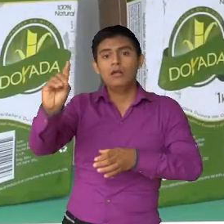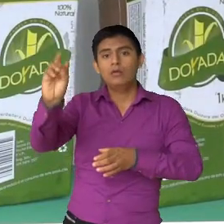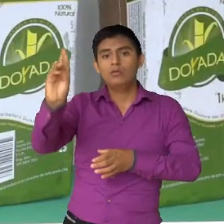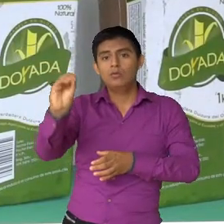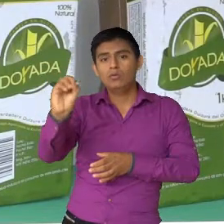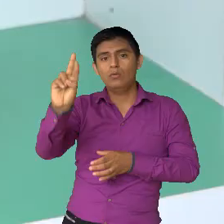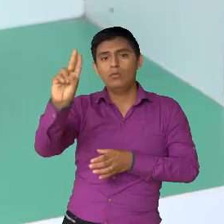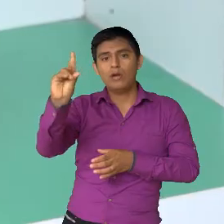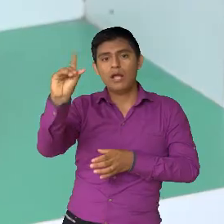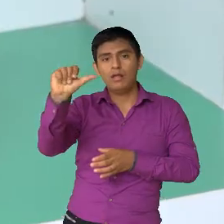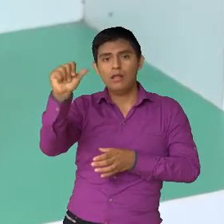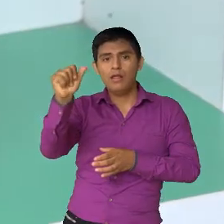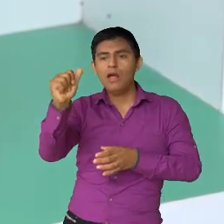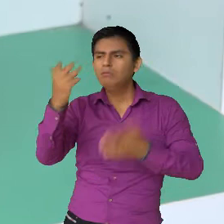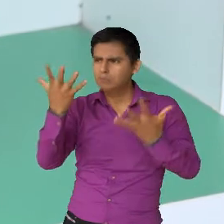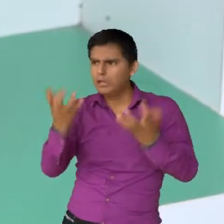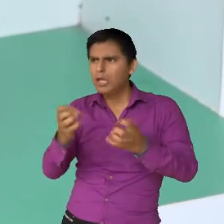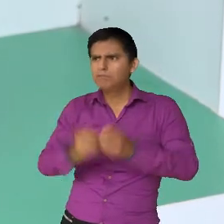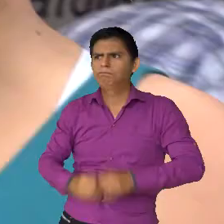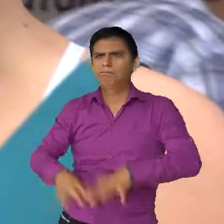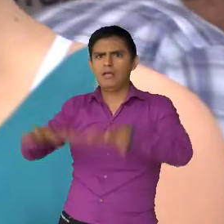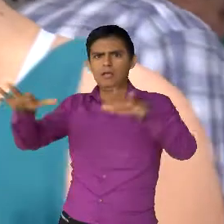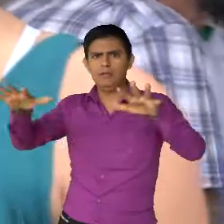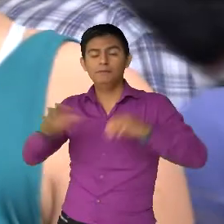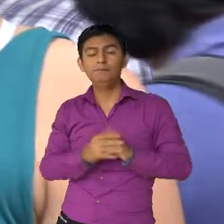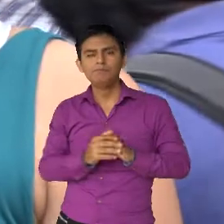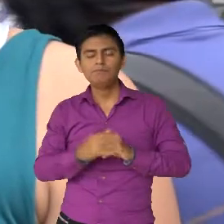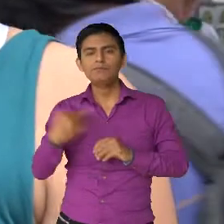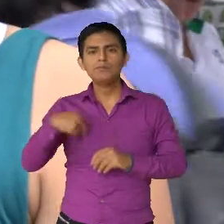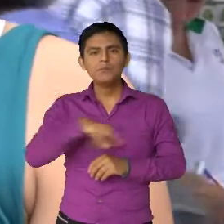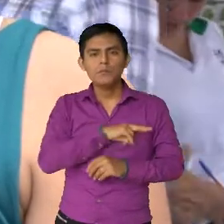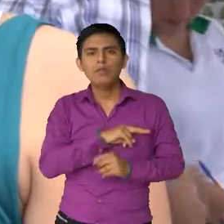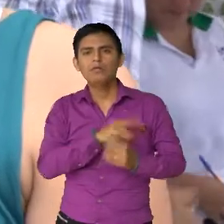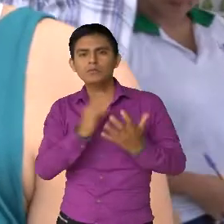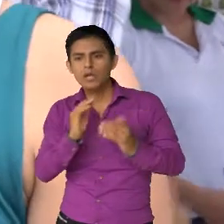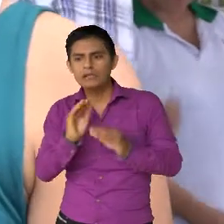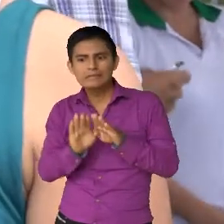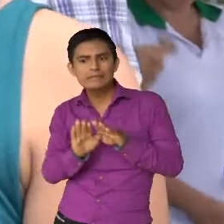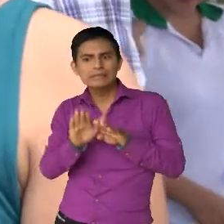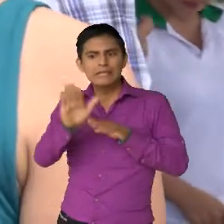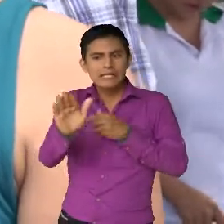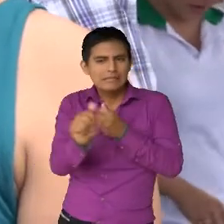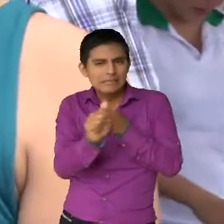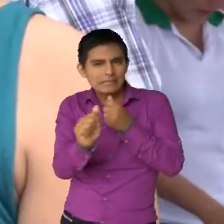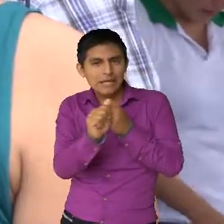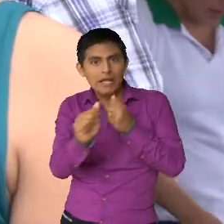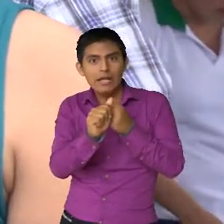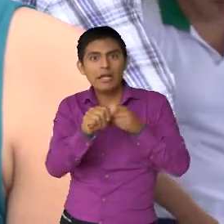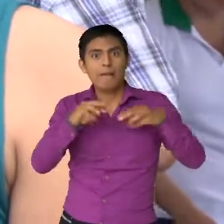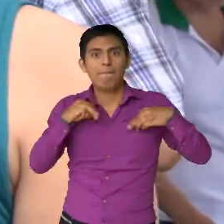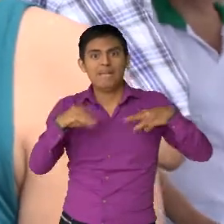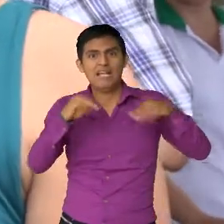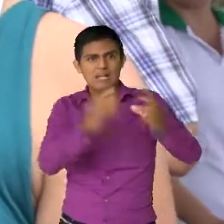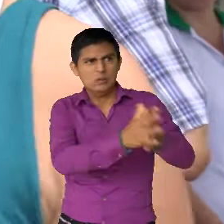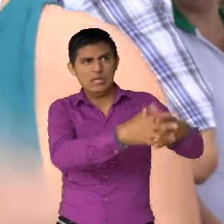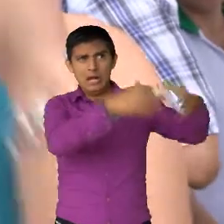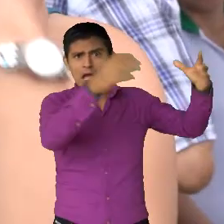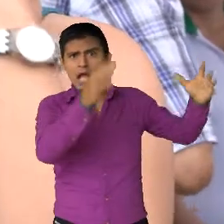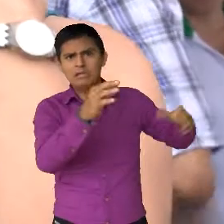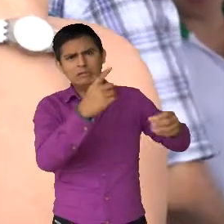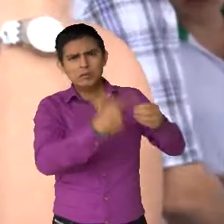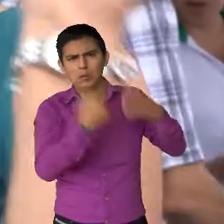espera incrementar sus ventas en el mercado nacional. Nosotros estamos ya un pasito para poder estar en las grandes cadenas